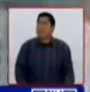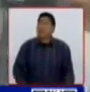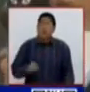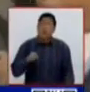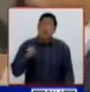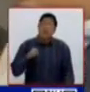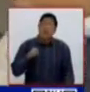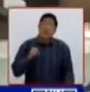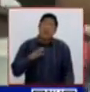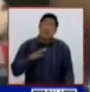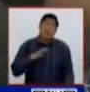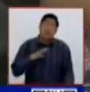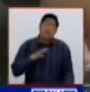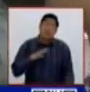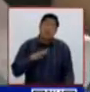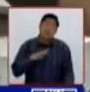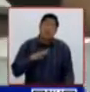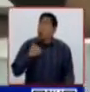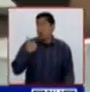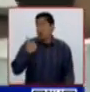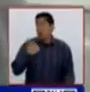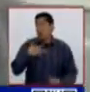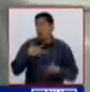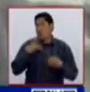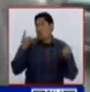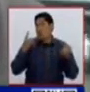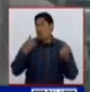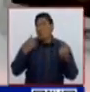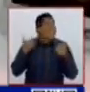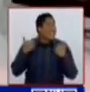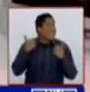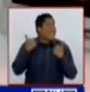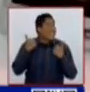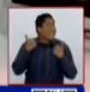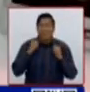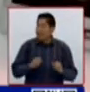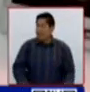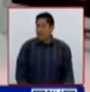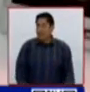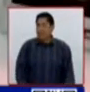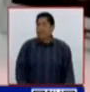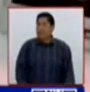Sí, claro que sí. ¿Cómo no? Me encantaría. Sí, exacto.